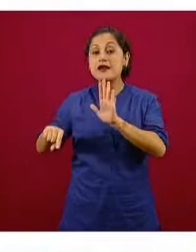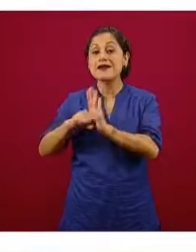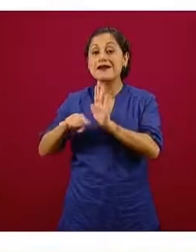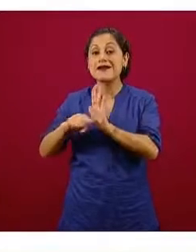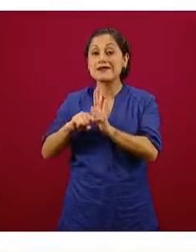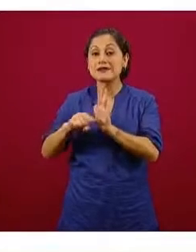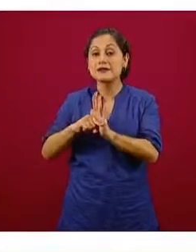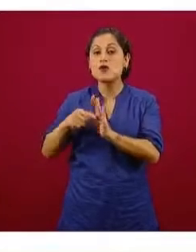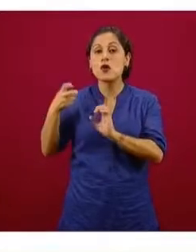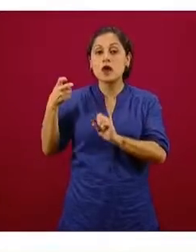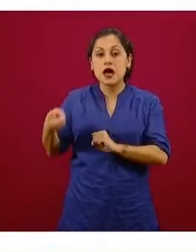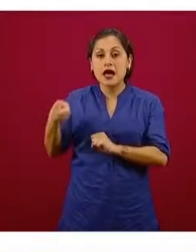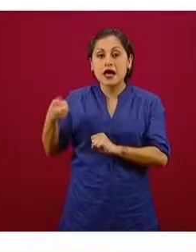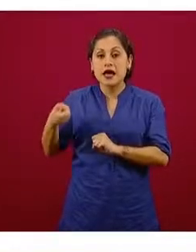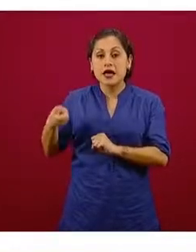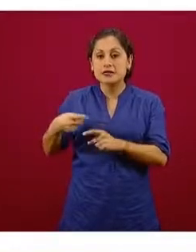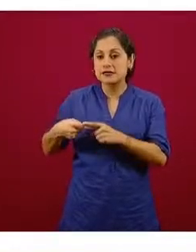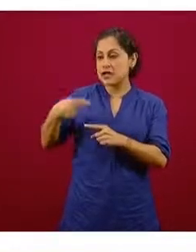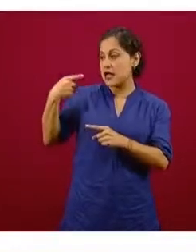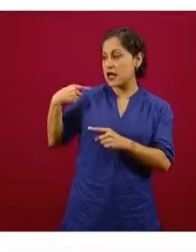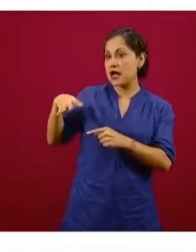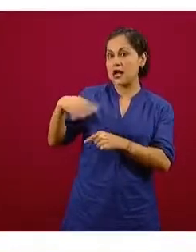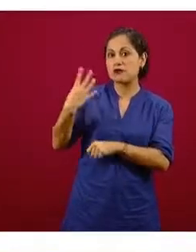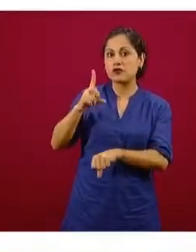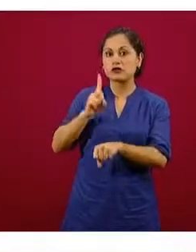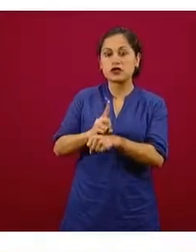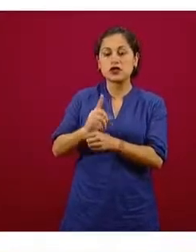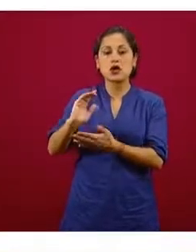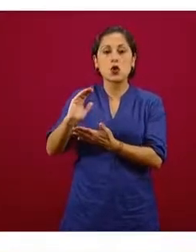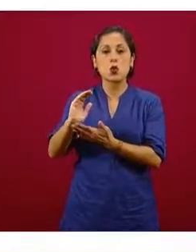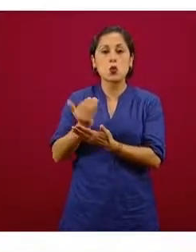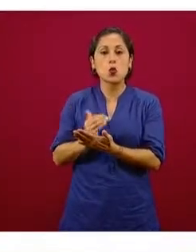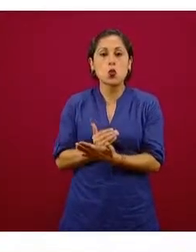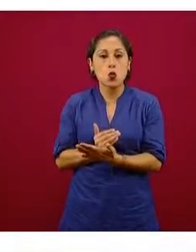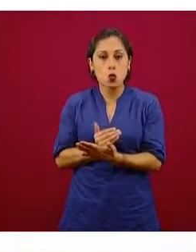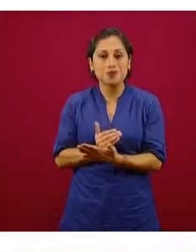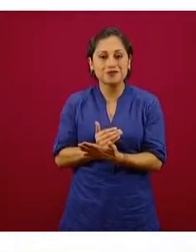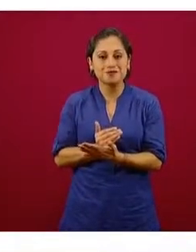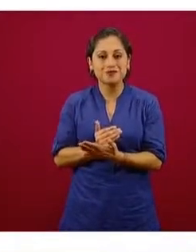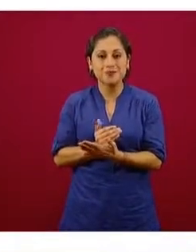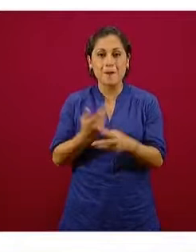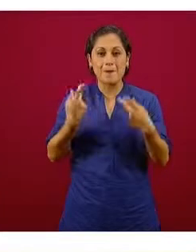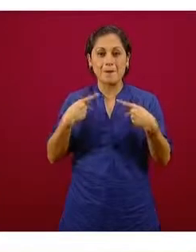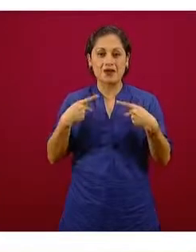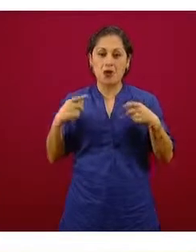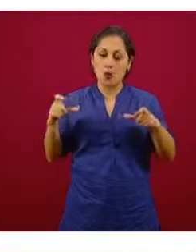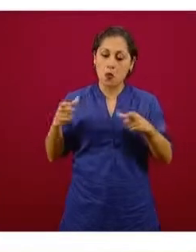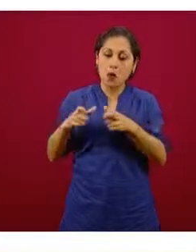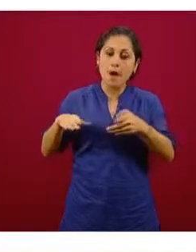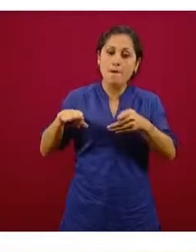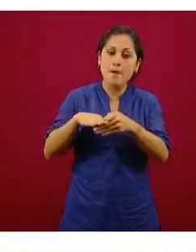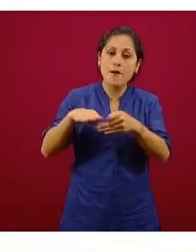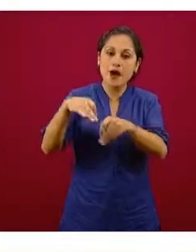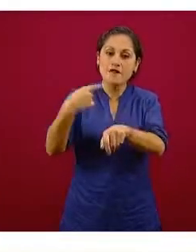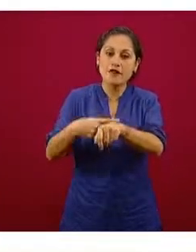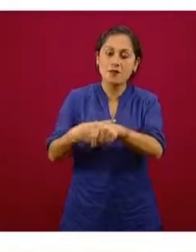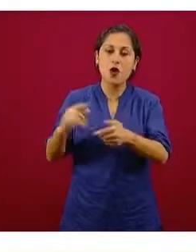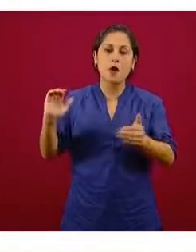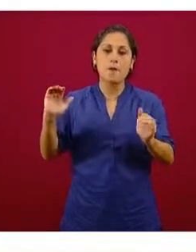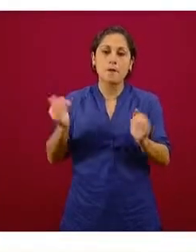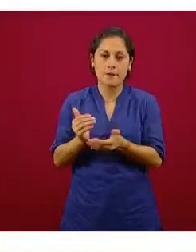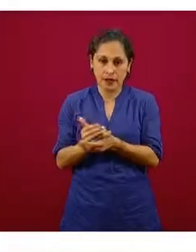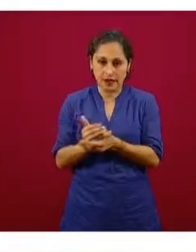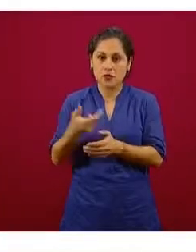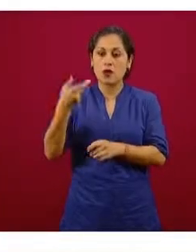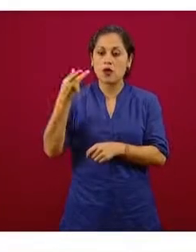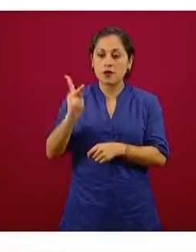incidencia de los últimos 14 días es ya menor que la tasa de hace 15 días, sin embargo están todavía por debajo de una reducción